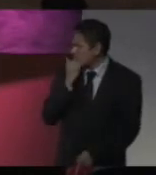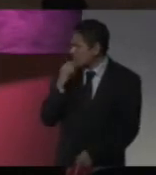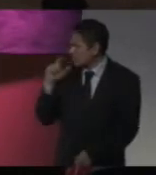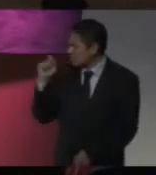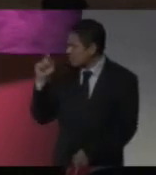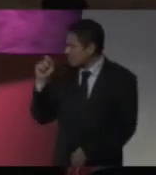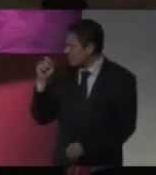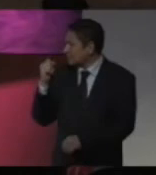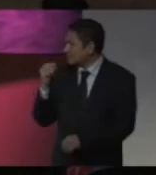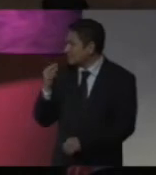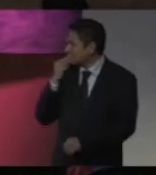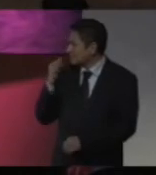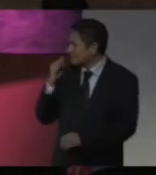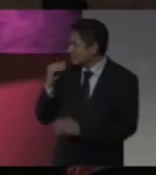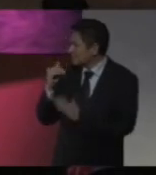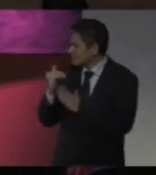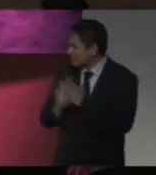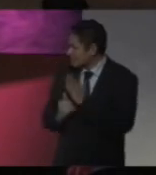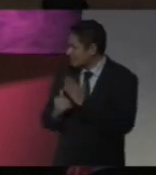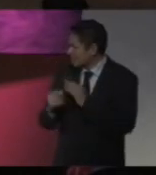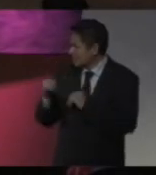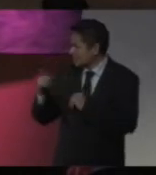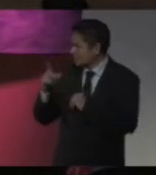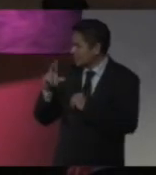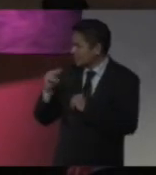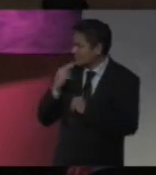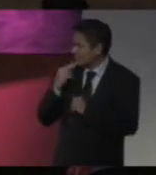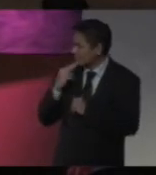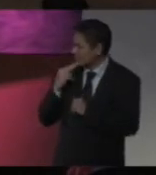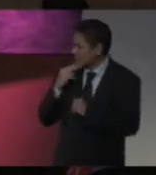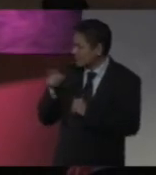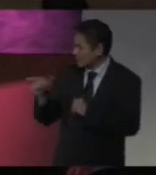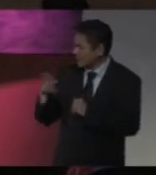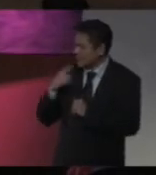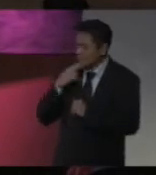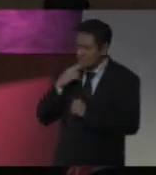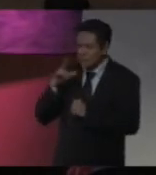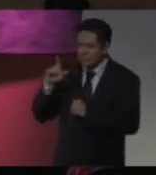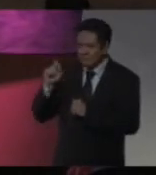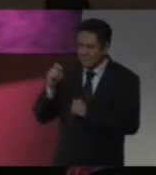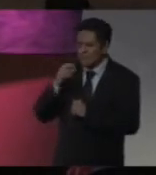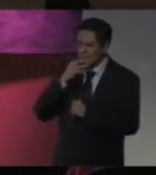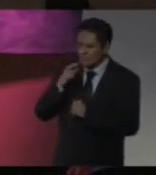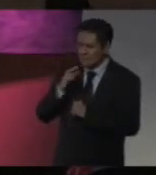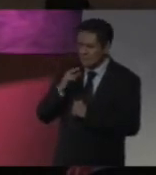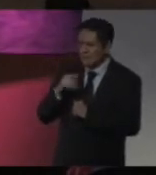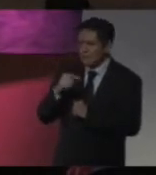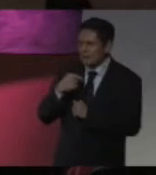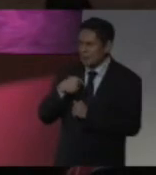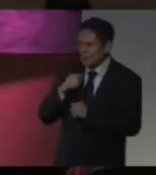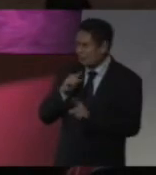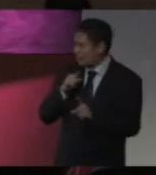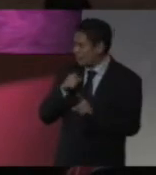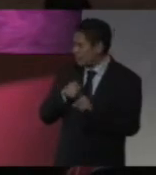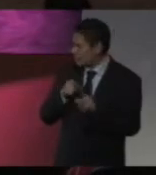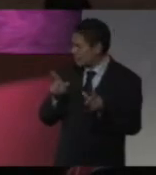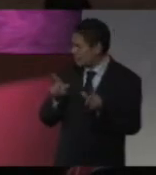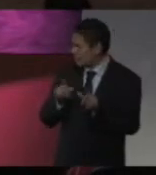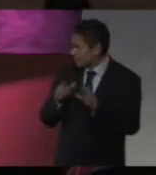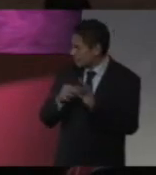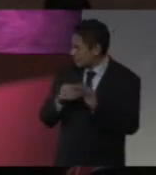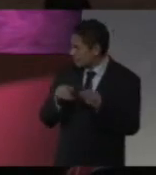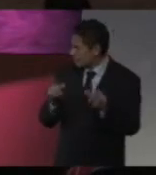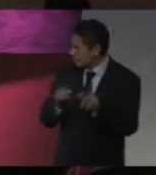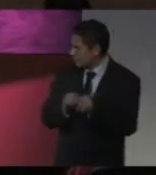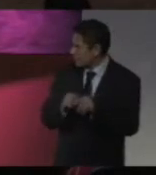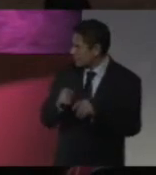Silvia y no los voy a usar porque ella ya los usó. Entonces, voy a ser muy breve. Yo